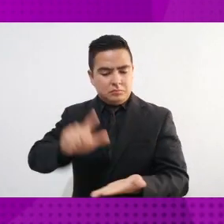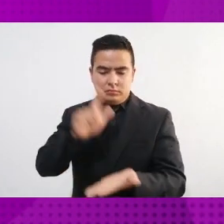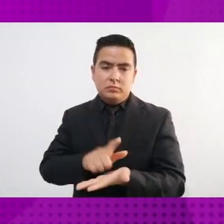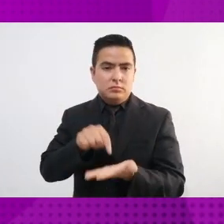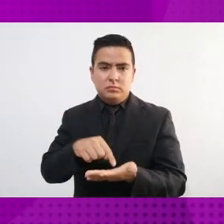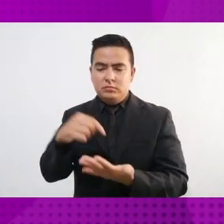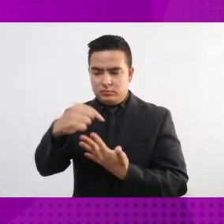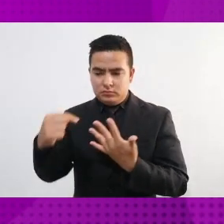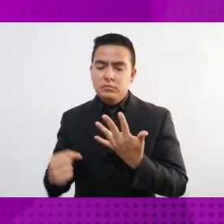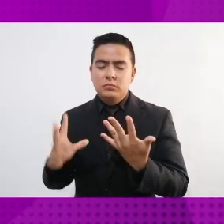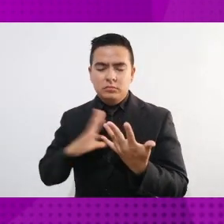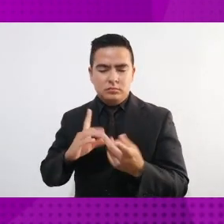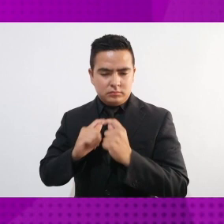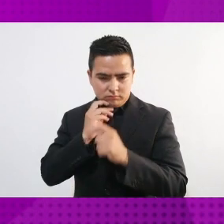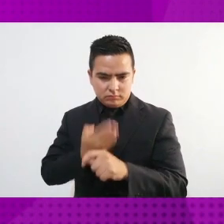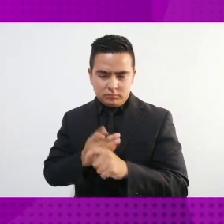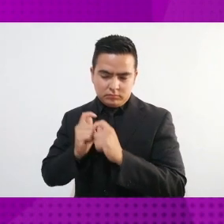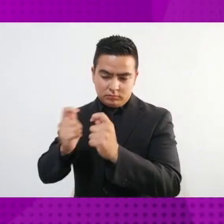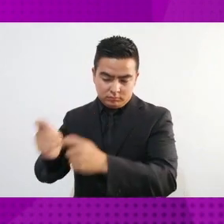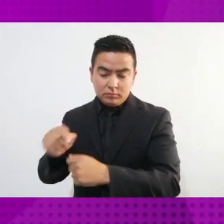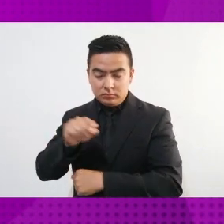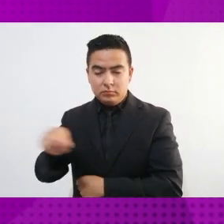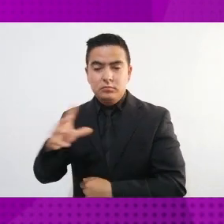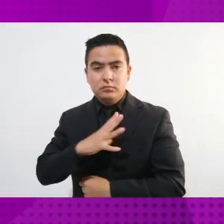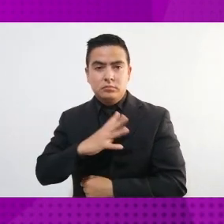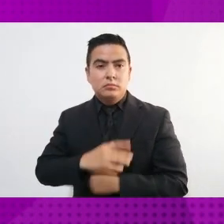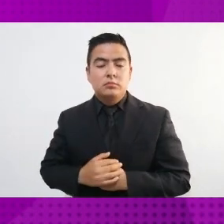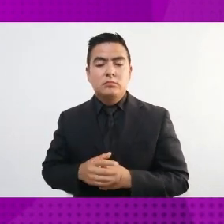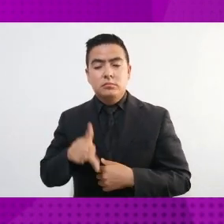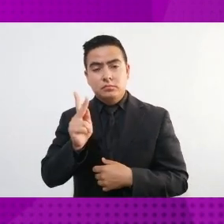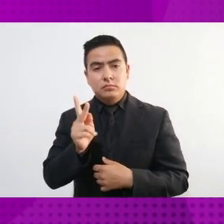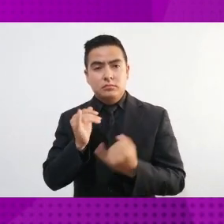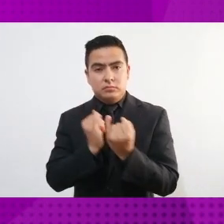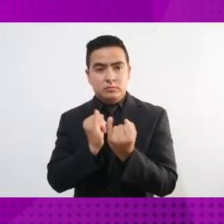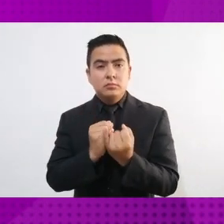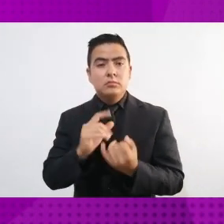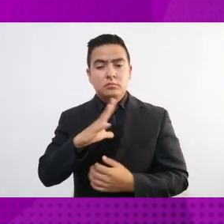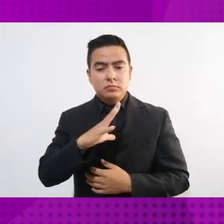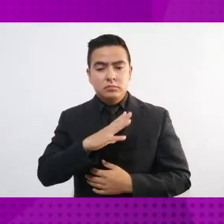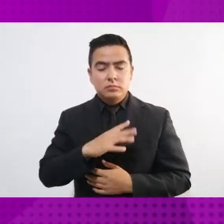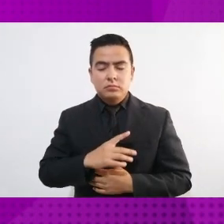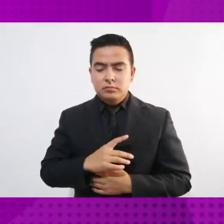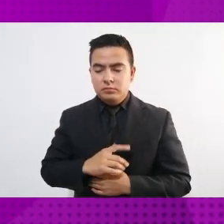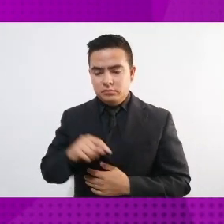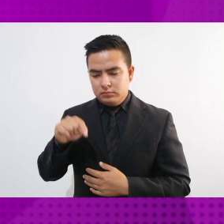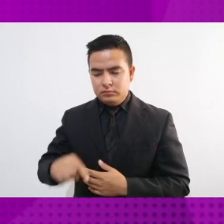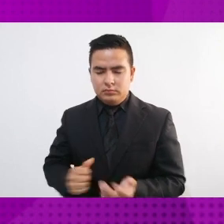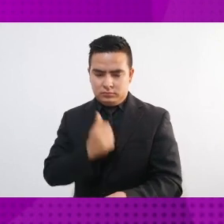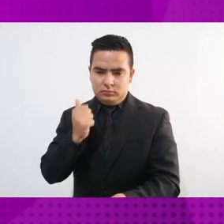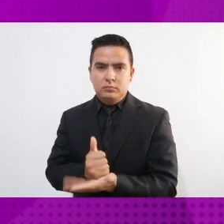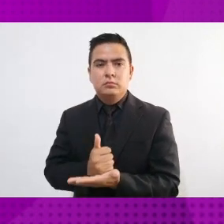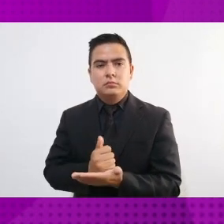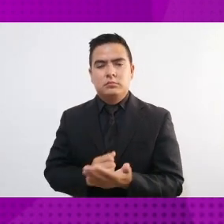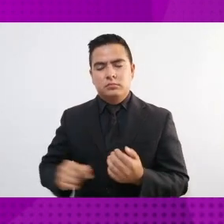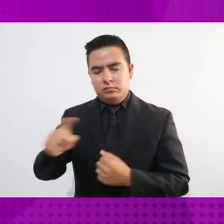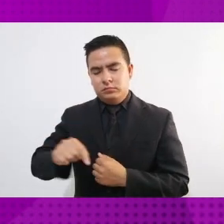en la Constitución Federal, en la Constitución Política de los Estados Unidos Mexicanos, pero también tiene una base normativa local y que, como